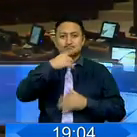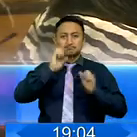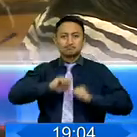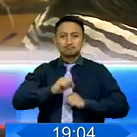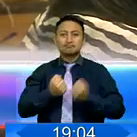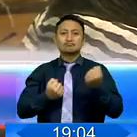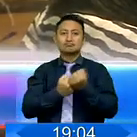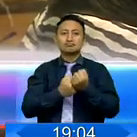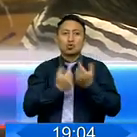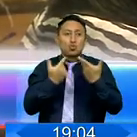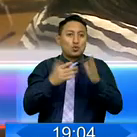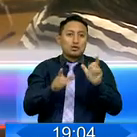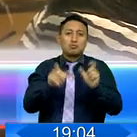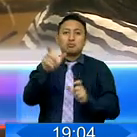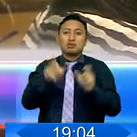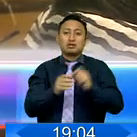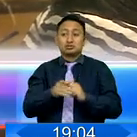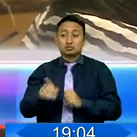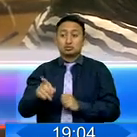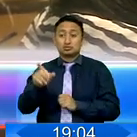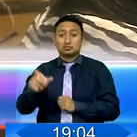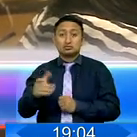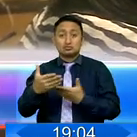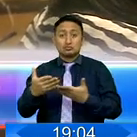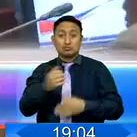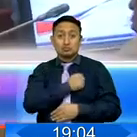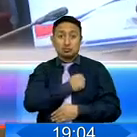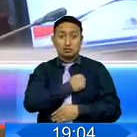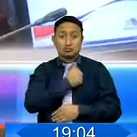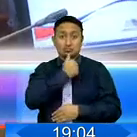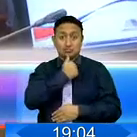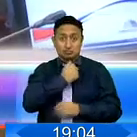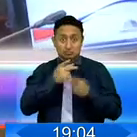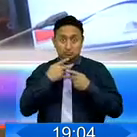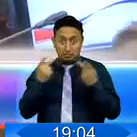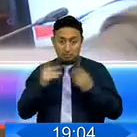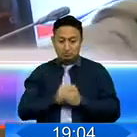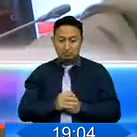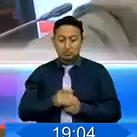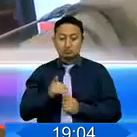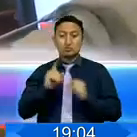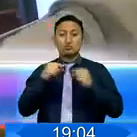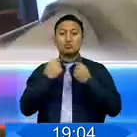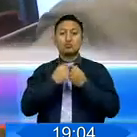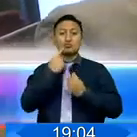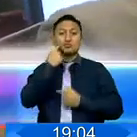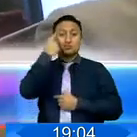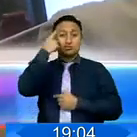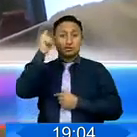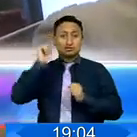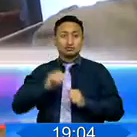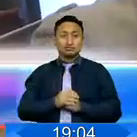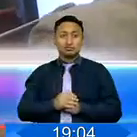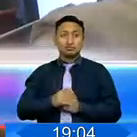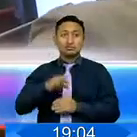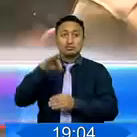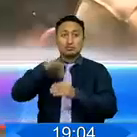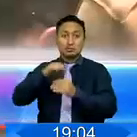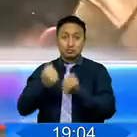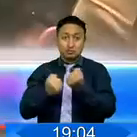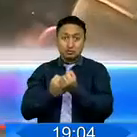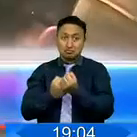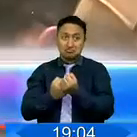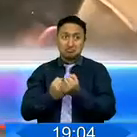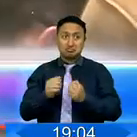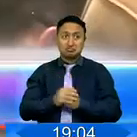con cualquier ciudadano cuya intimidad haya sido violentada. Esto fue propuesto por el ala correísta, que en su mayoría se abstuvo de votar a favor. De modo